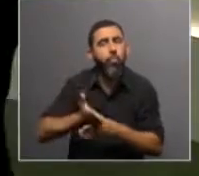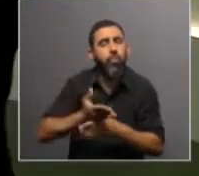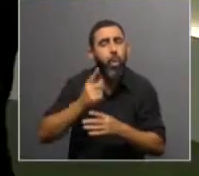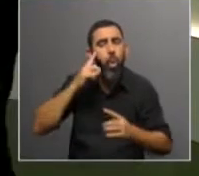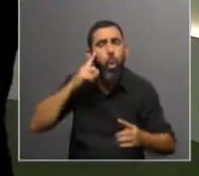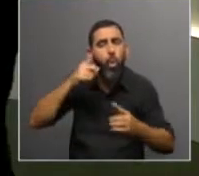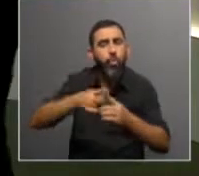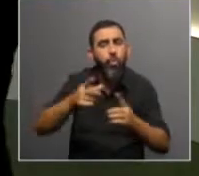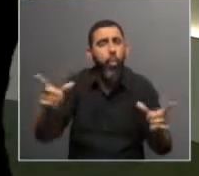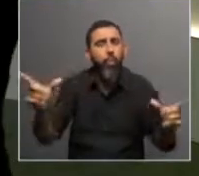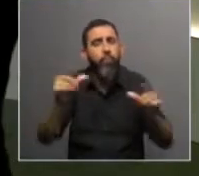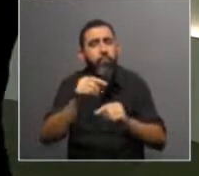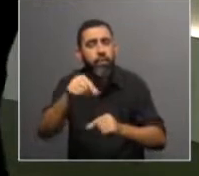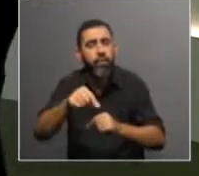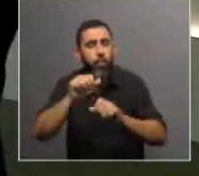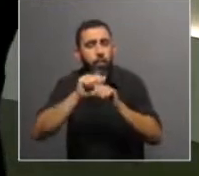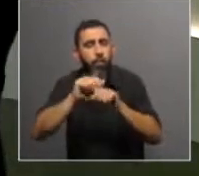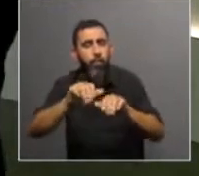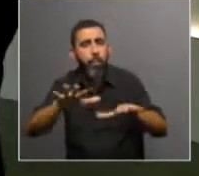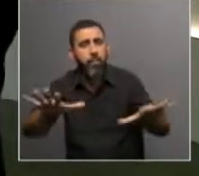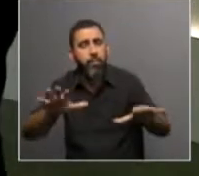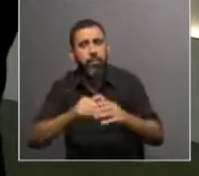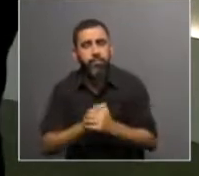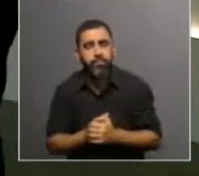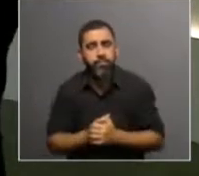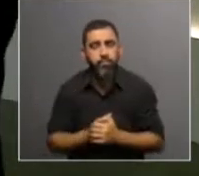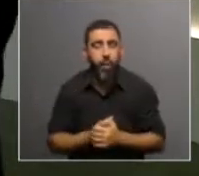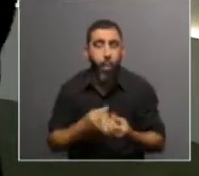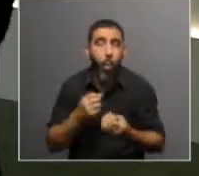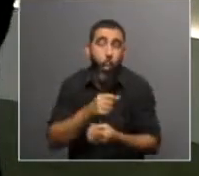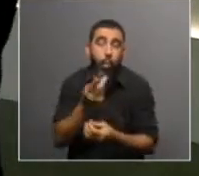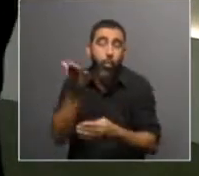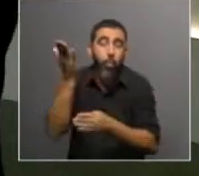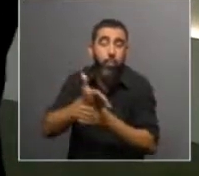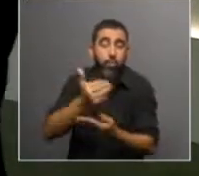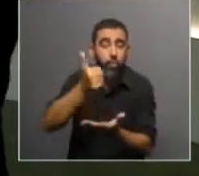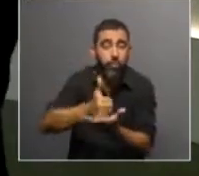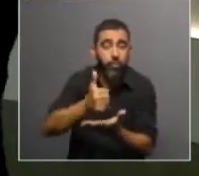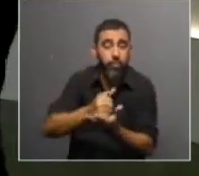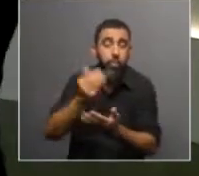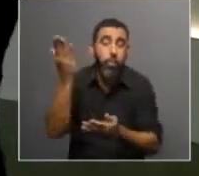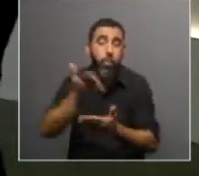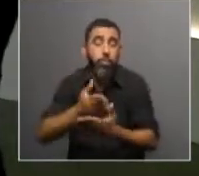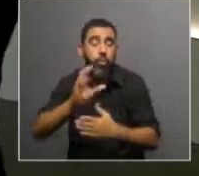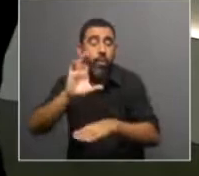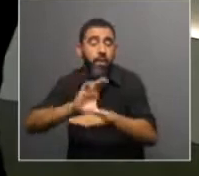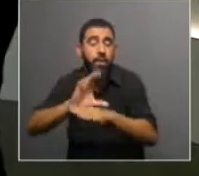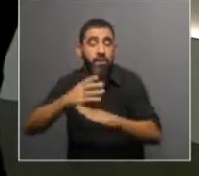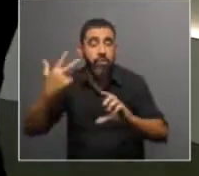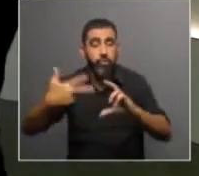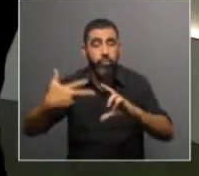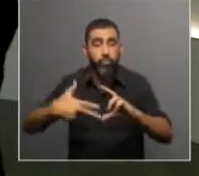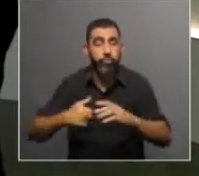todo esto pase? ¿Qué porcentaje de presencialidad, qué porcentaje de educación a distancia?